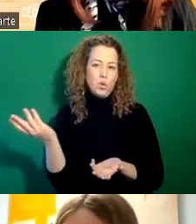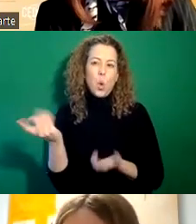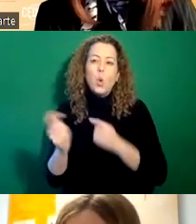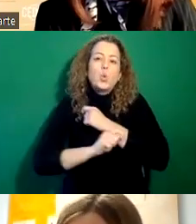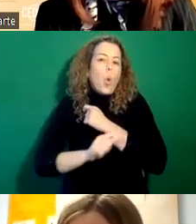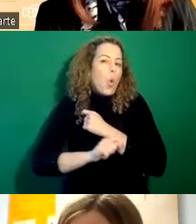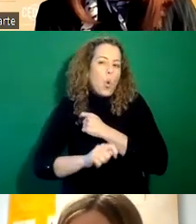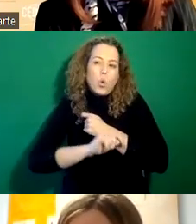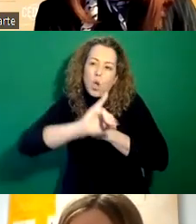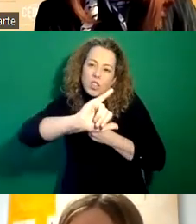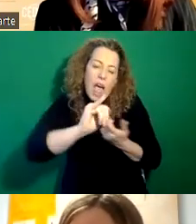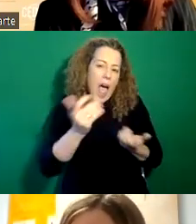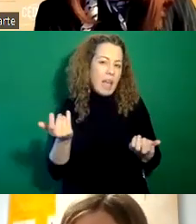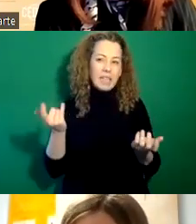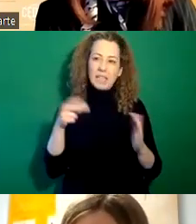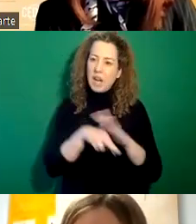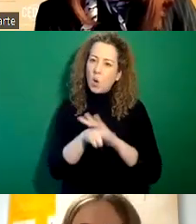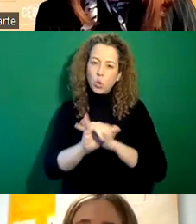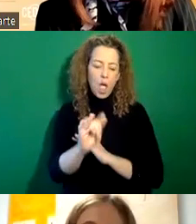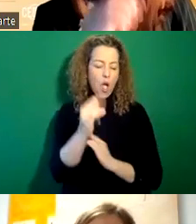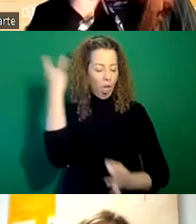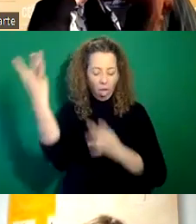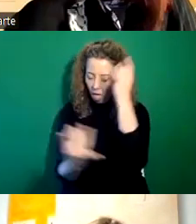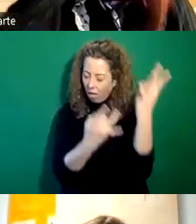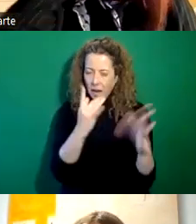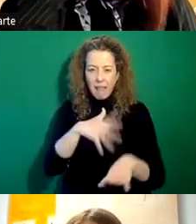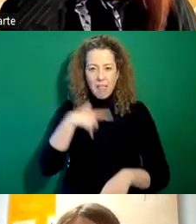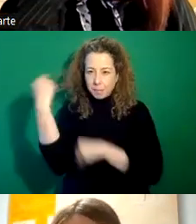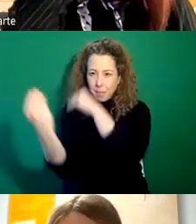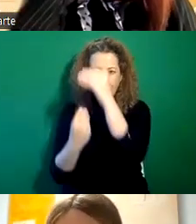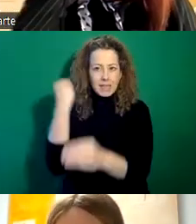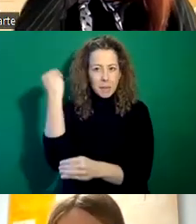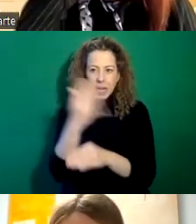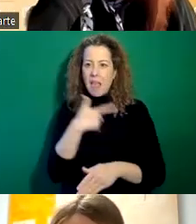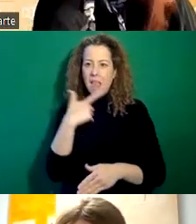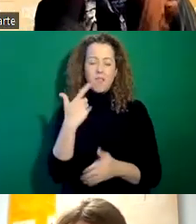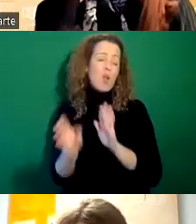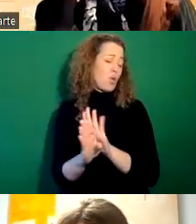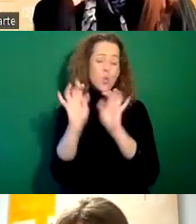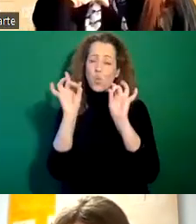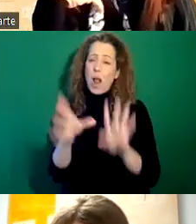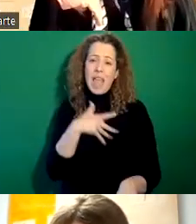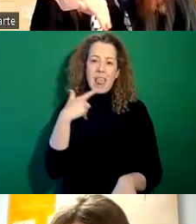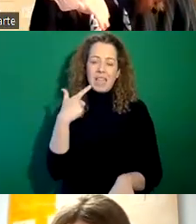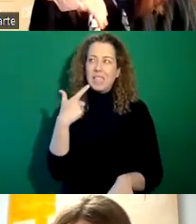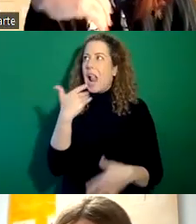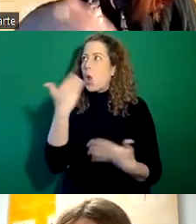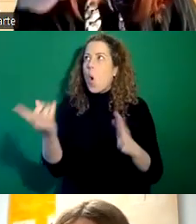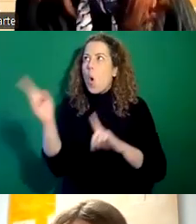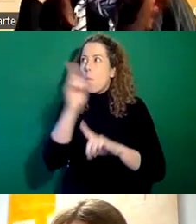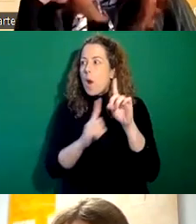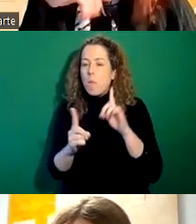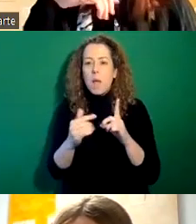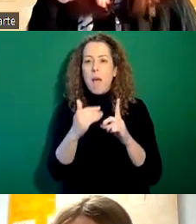trucos y de cosas para reinventarse, porque al final esto trata de, y seguimos igual, ante un problema, ante